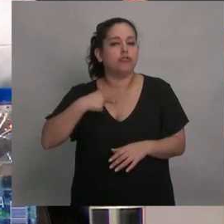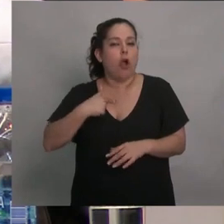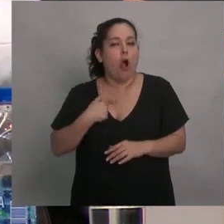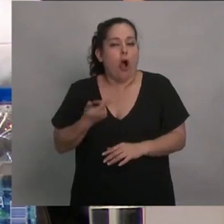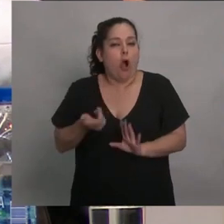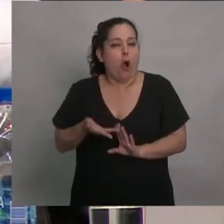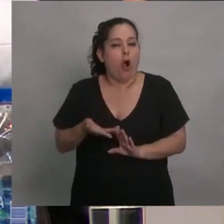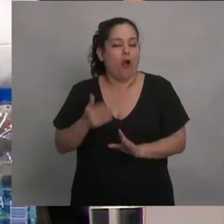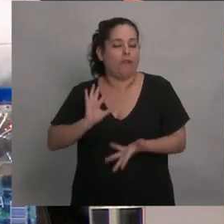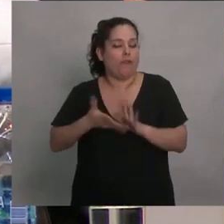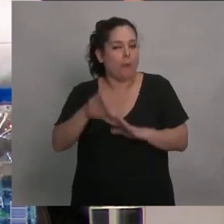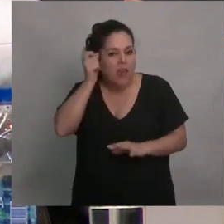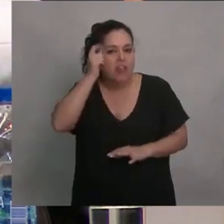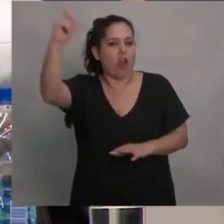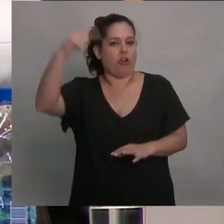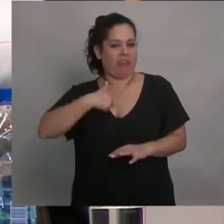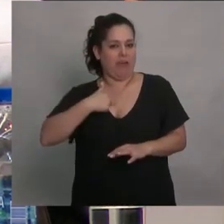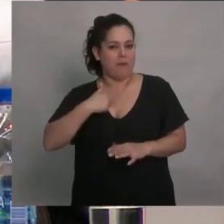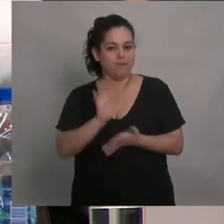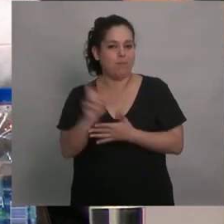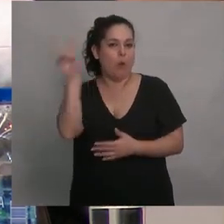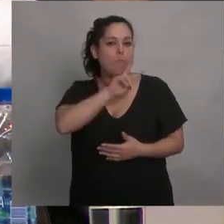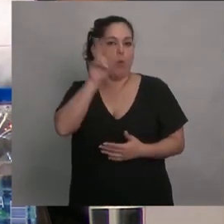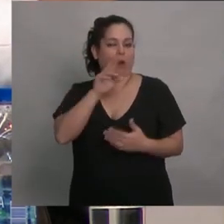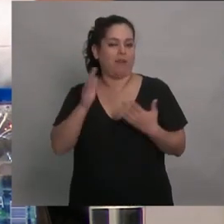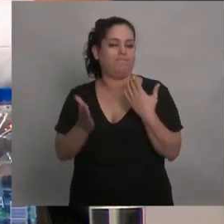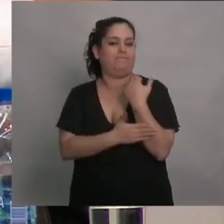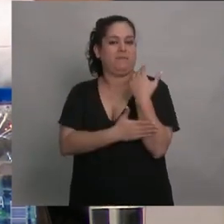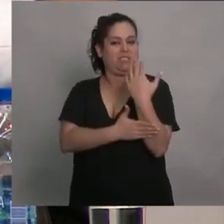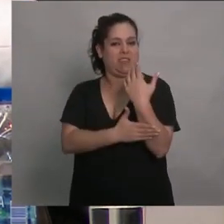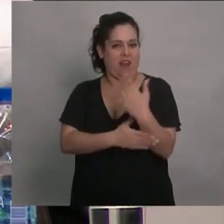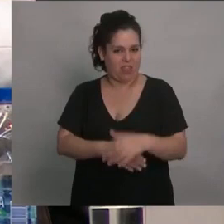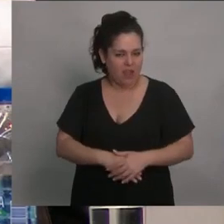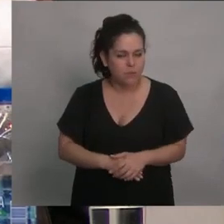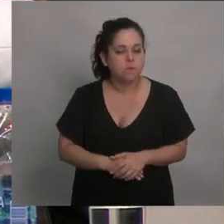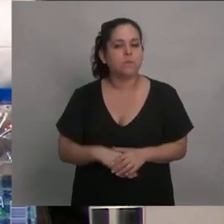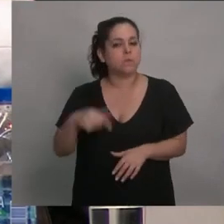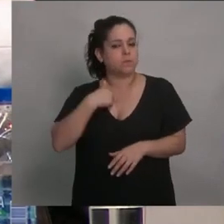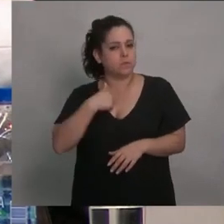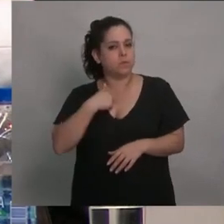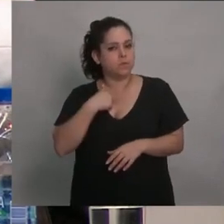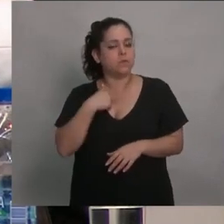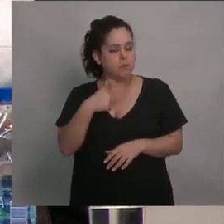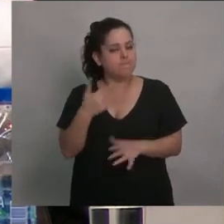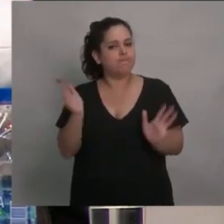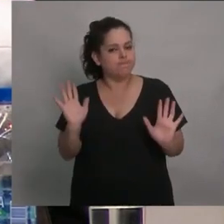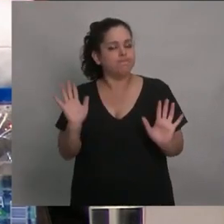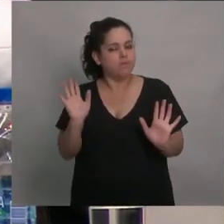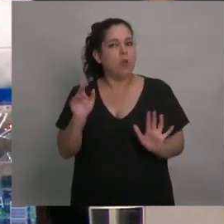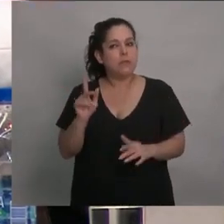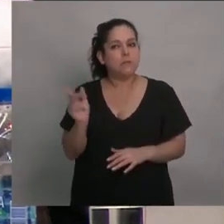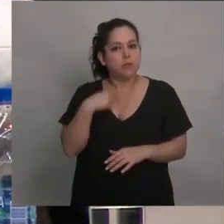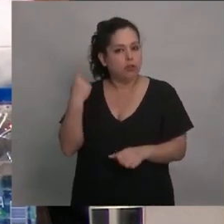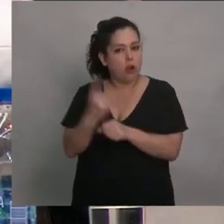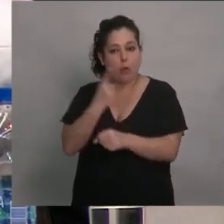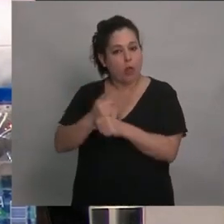amplio posicionamiento como mujer de izquierda. Sin embargo, yo creo que si no somos capaces de